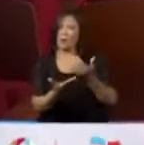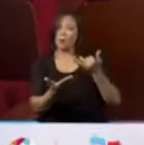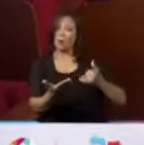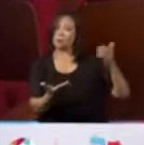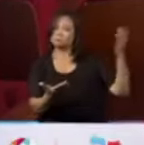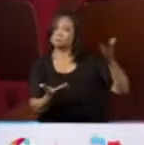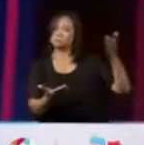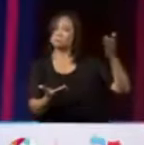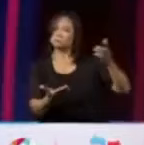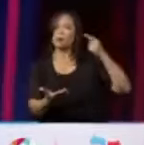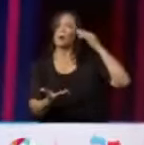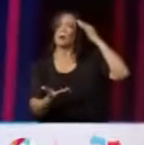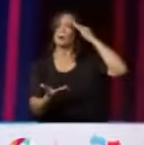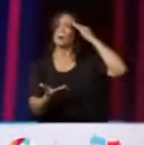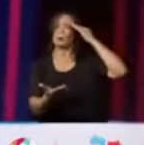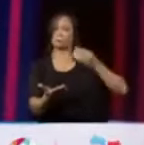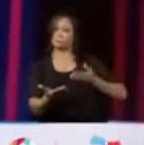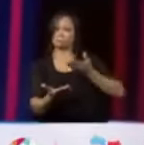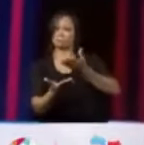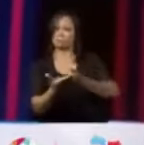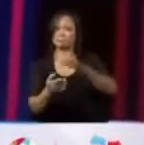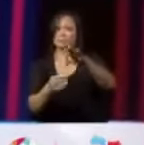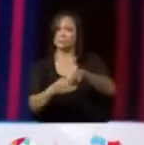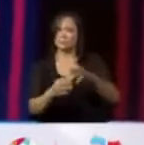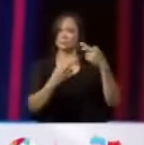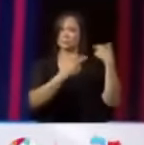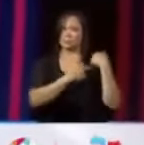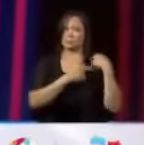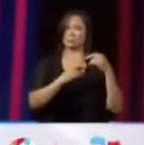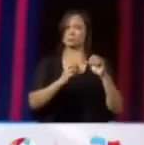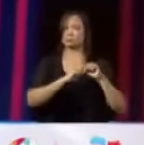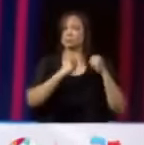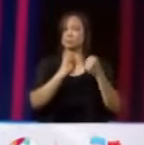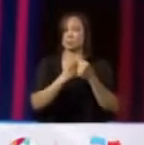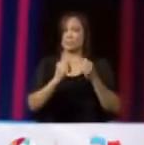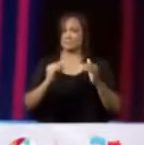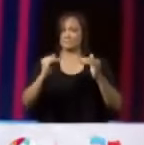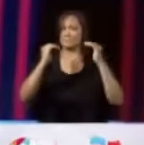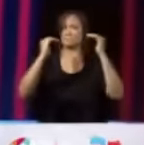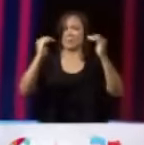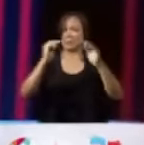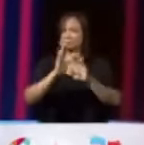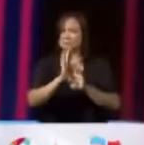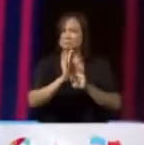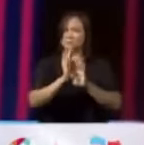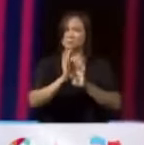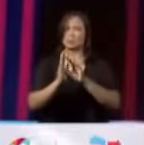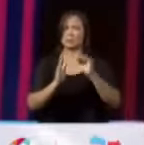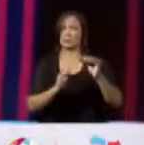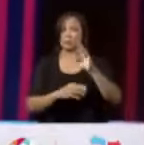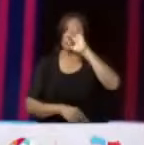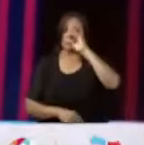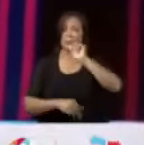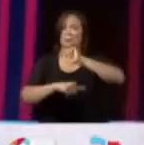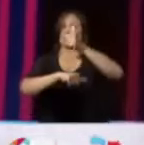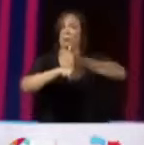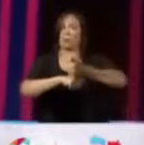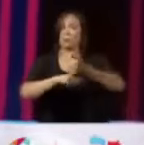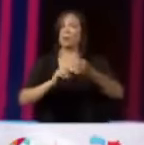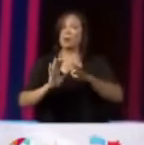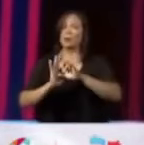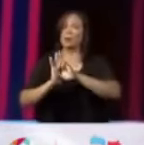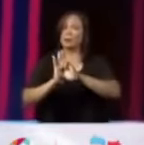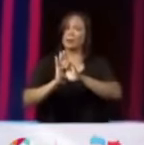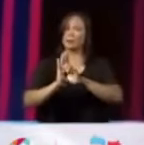hoy escucharemos, su compromiso con una sociedad estable y madura, y por un país que se solidifica como